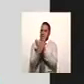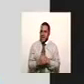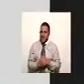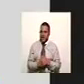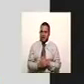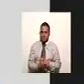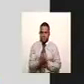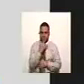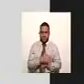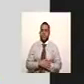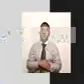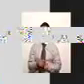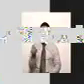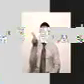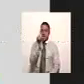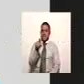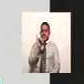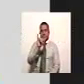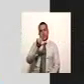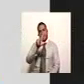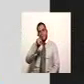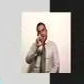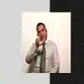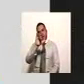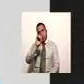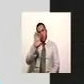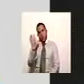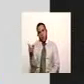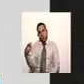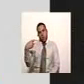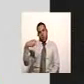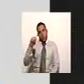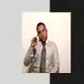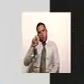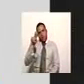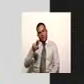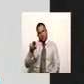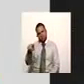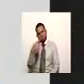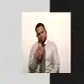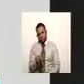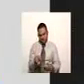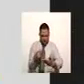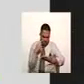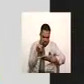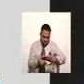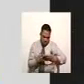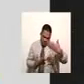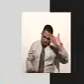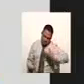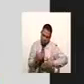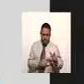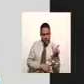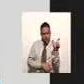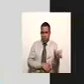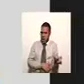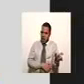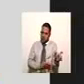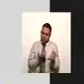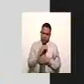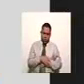de Silverio Gómez donde hacía un análisis de cuánto se gasta un transportador en un